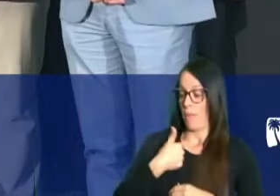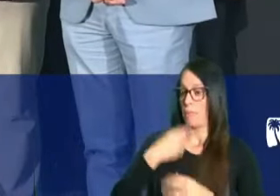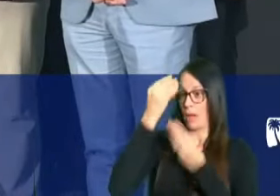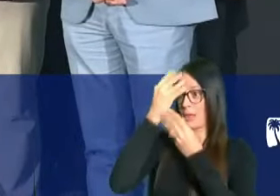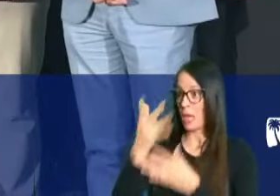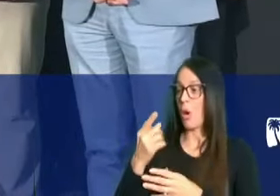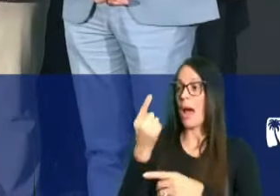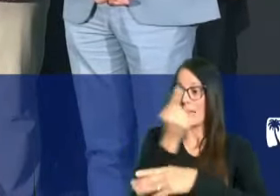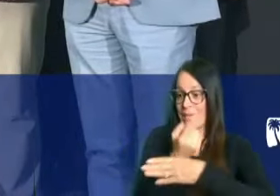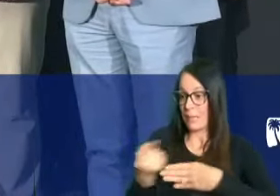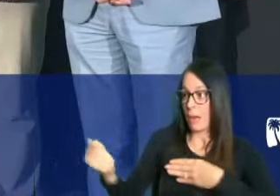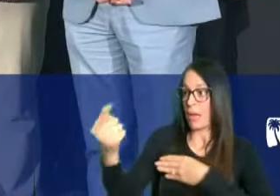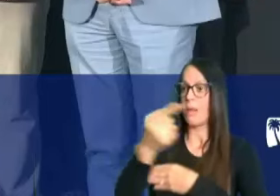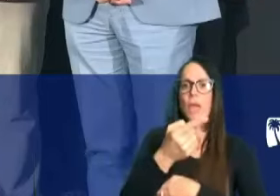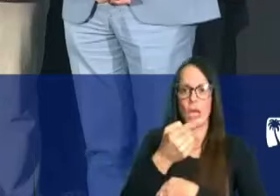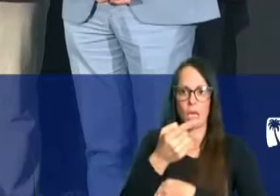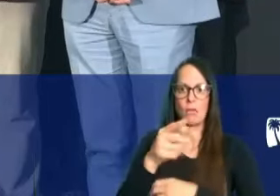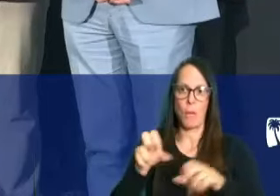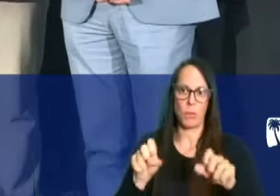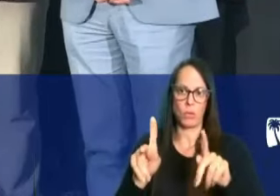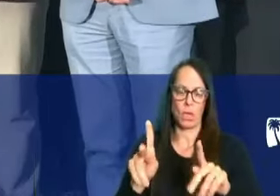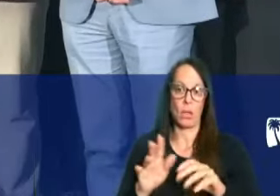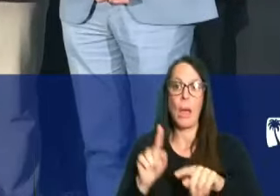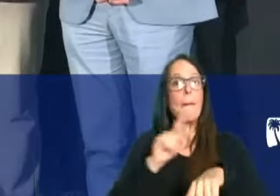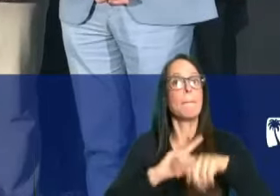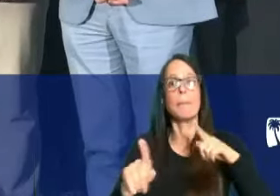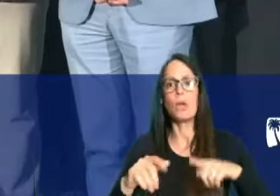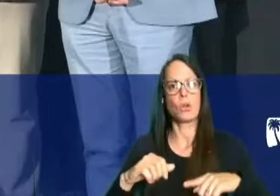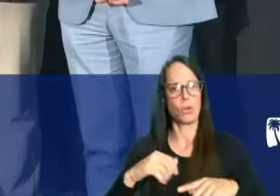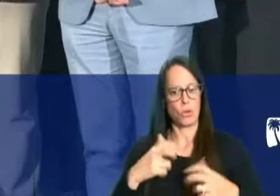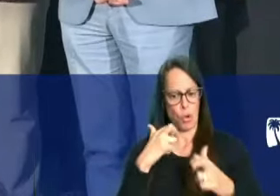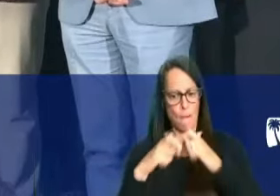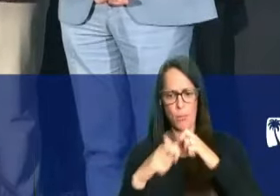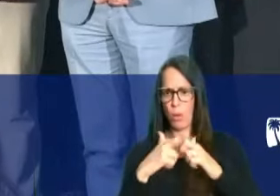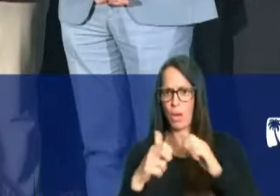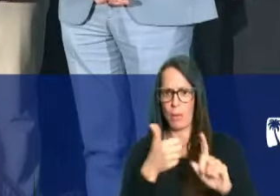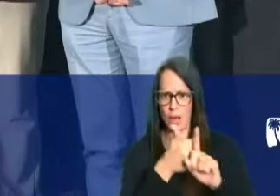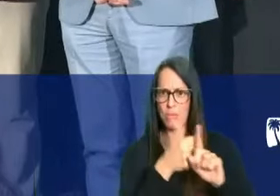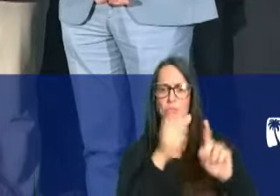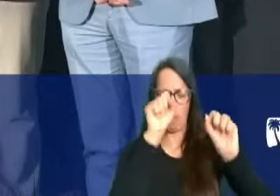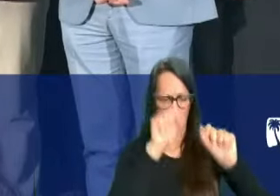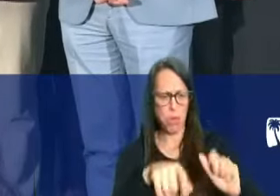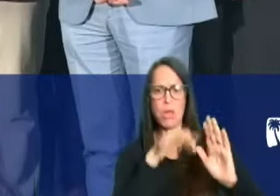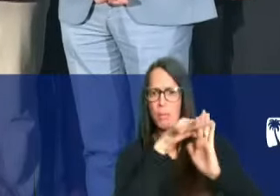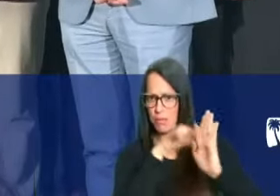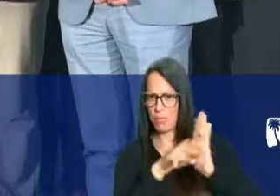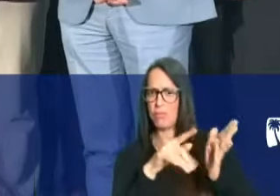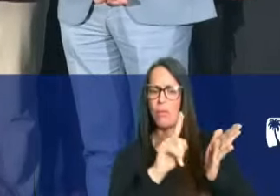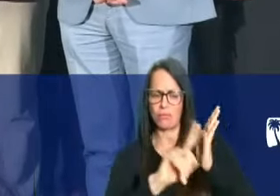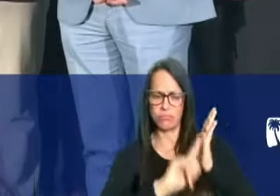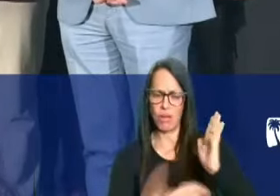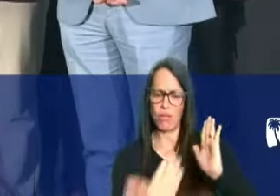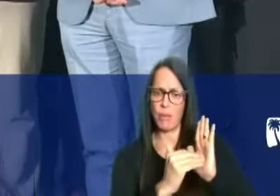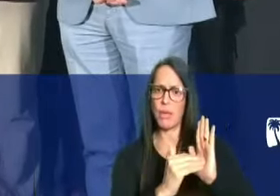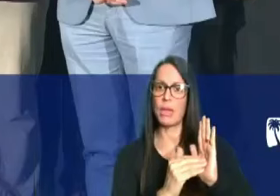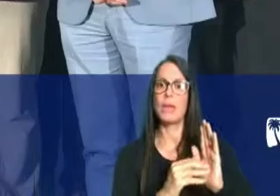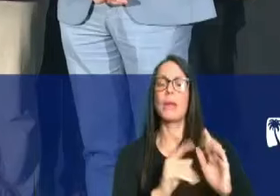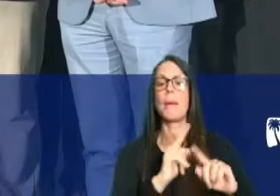viene pero volvemos yo no tengo ningún problema con que no valide O no respete el resultado de las mayorías Esa es la